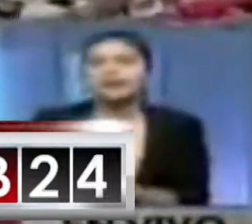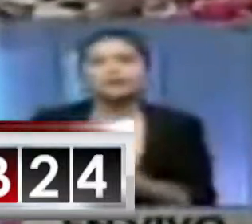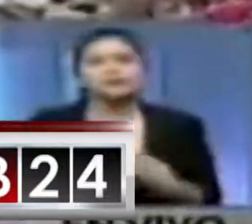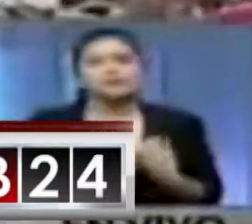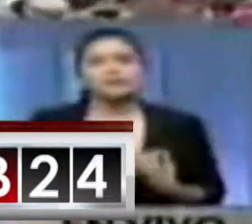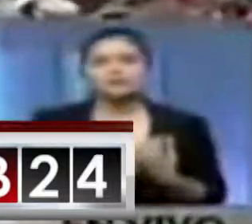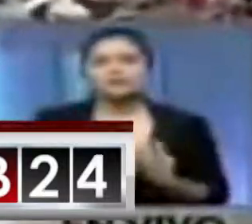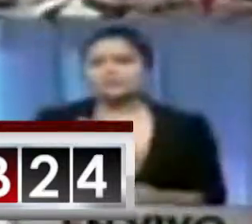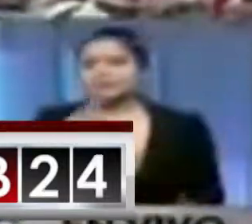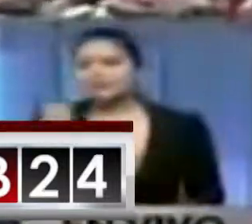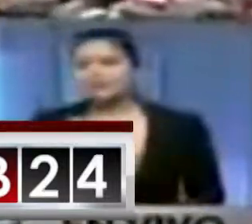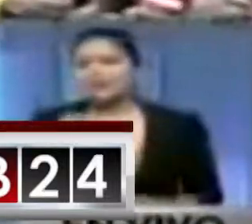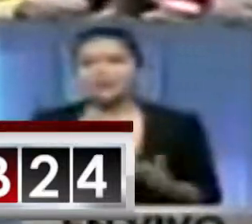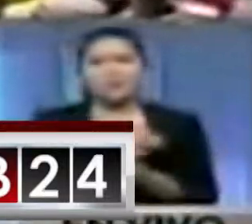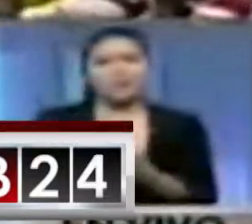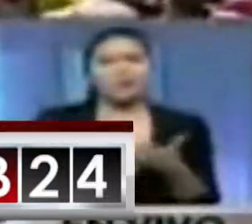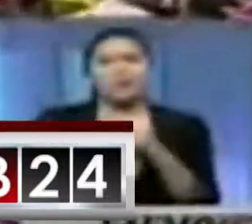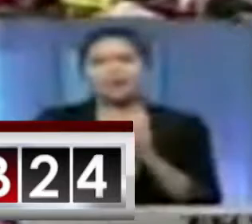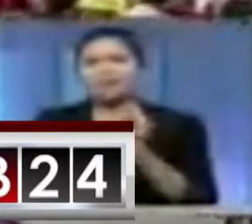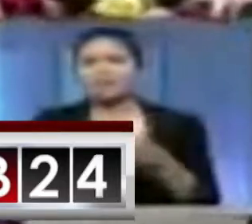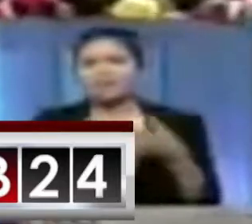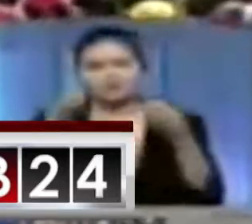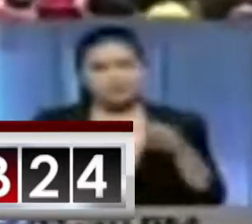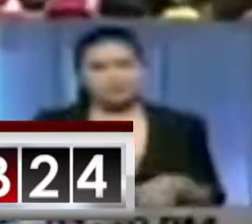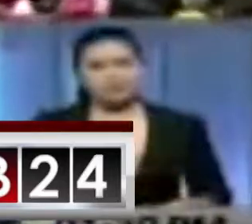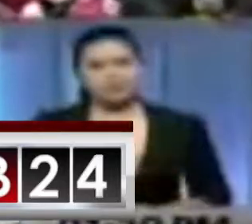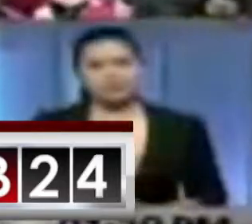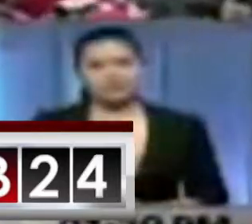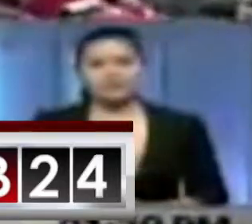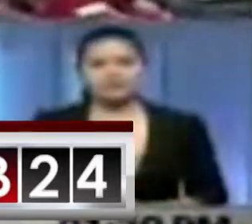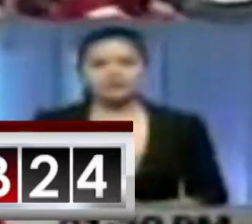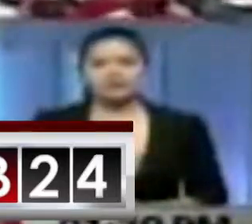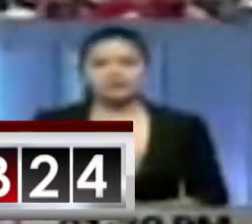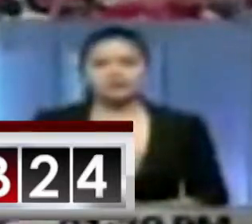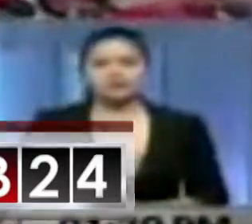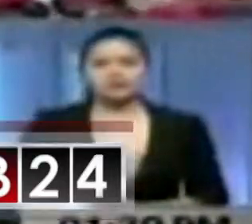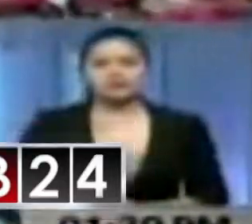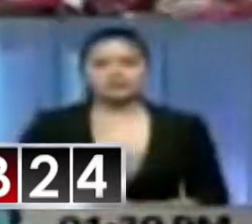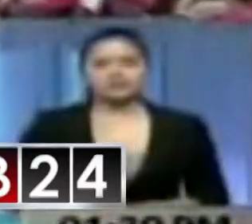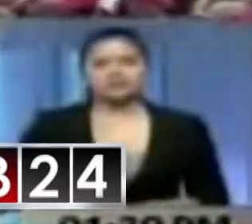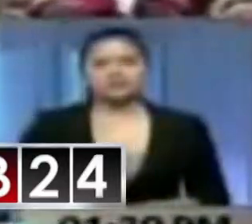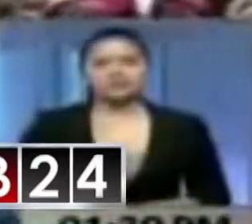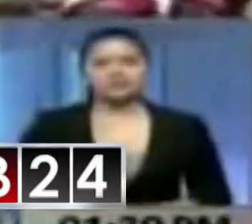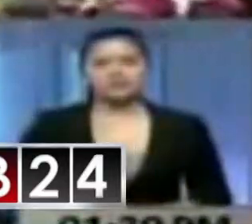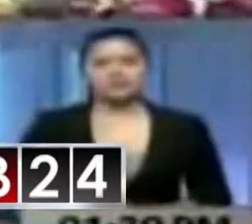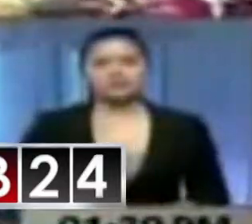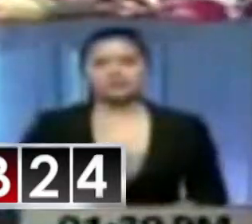públicos y así poder llevar a funcionarios y hasta a parlamentarios a juicio.